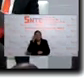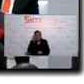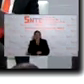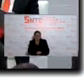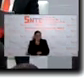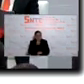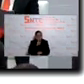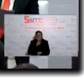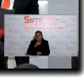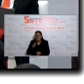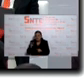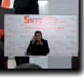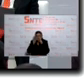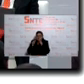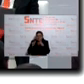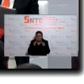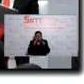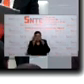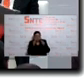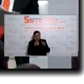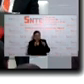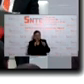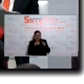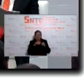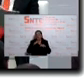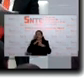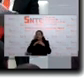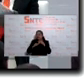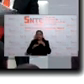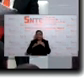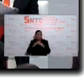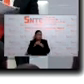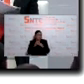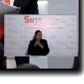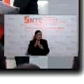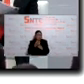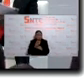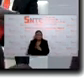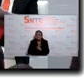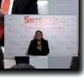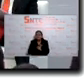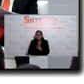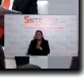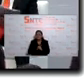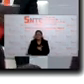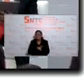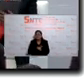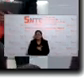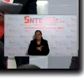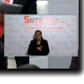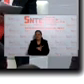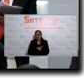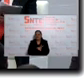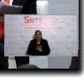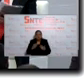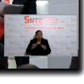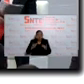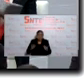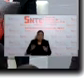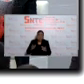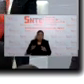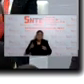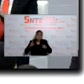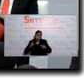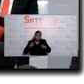a los profesores y profesores. Y darse cuenta de esto, que los profesores no enseñan, no hay profesora de